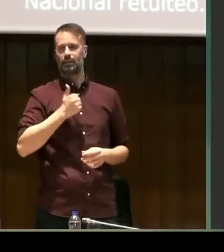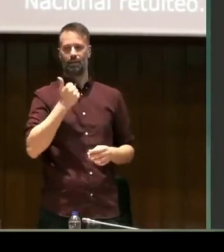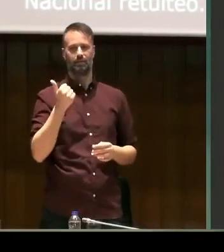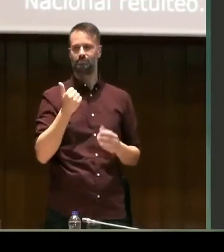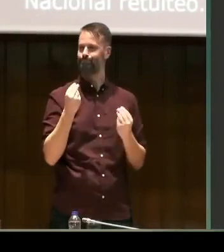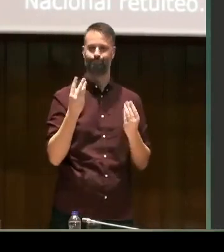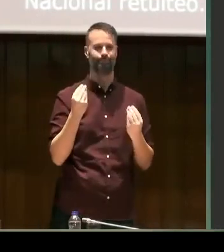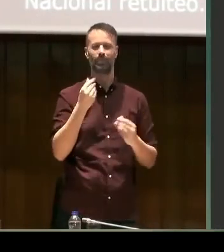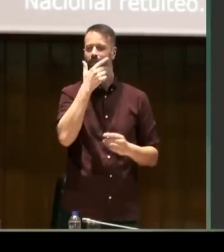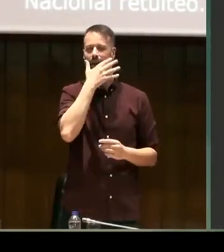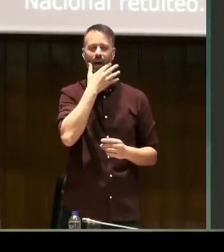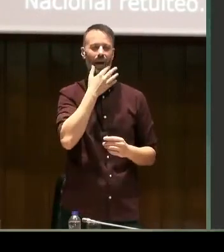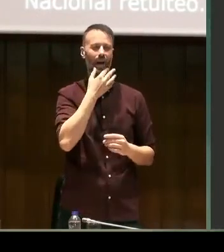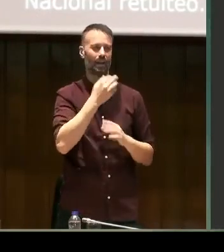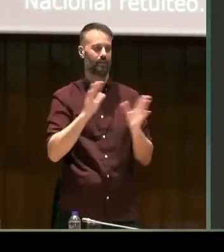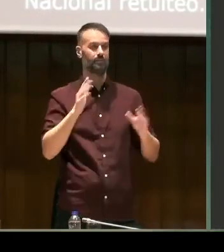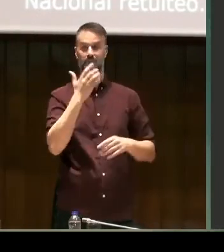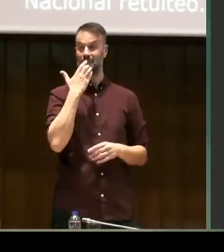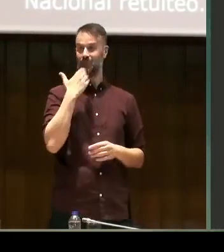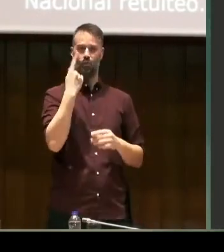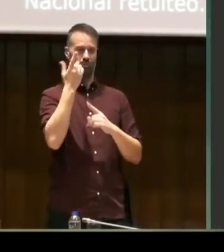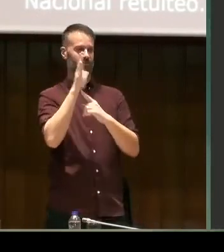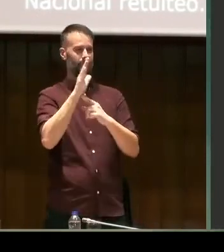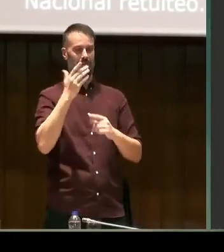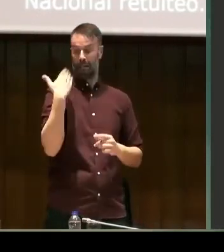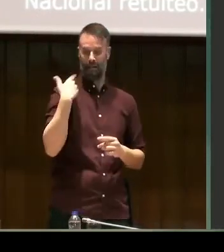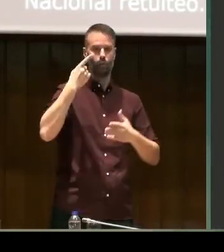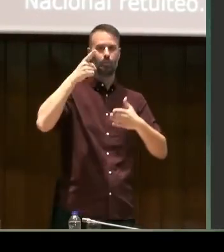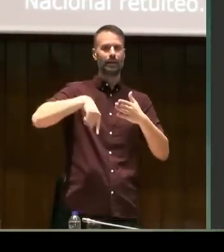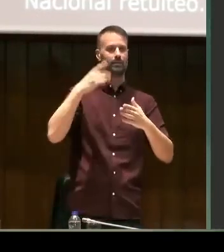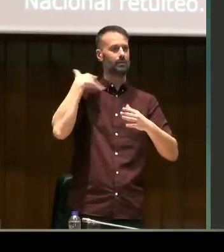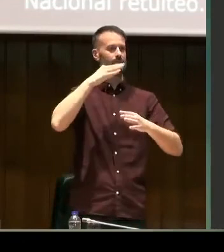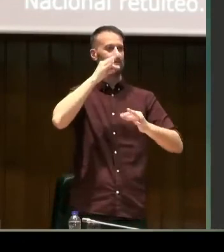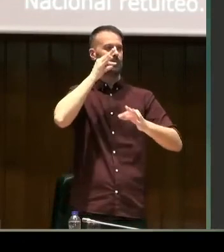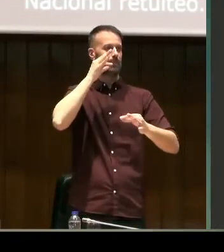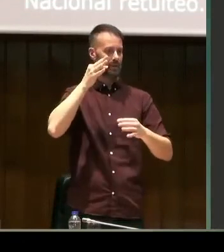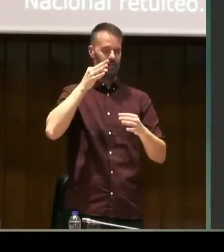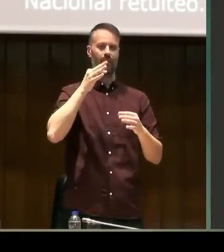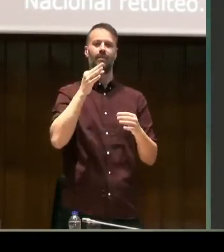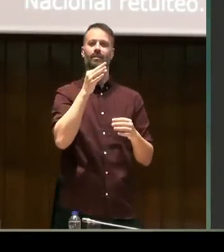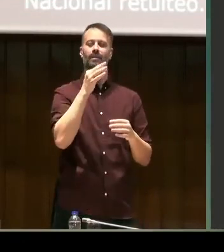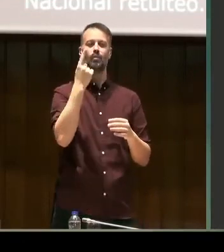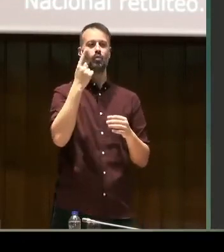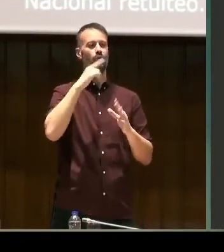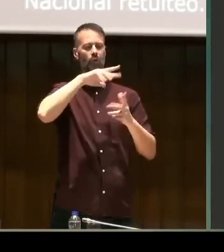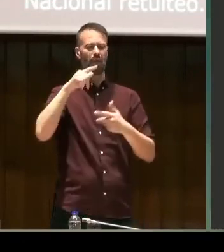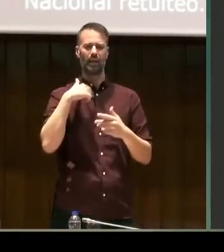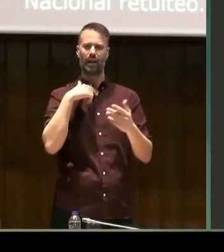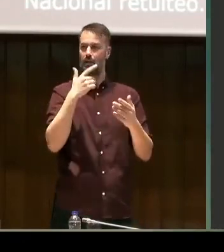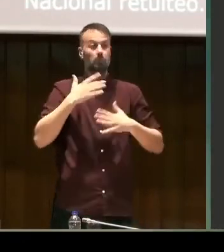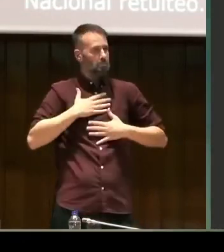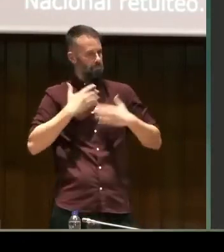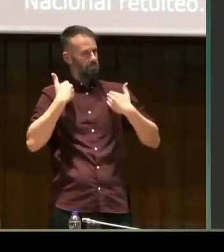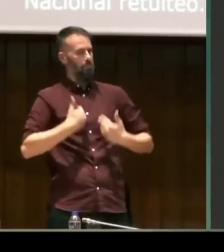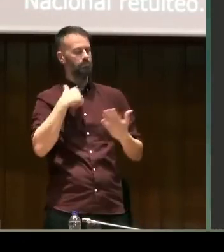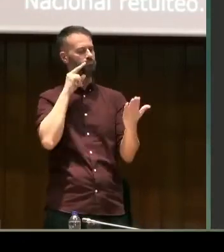Lo negativo es la proliferación de noticias falsas y lo fácil que resulta hacerlo. Hace apenas un mes, en el mes de